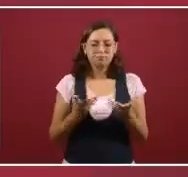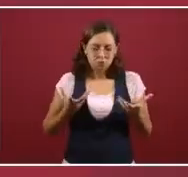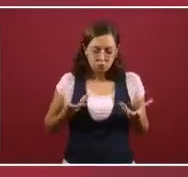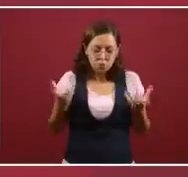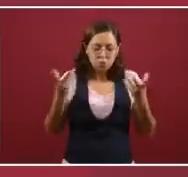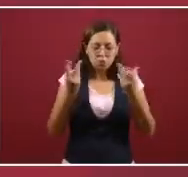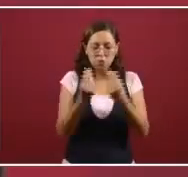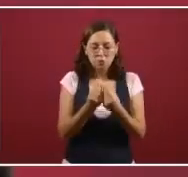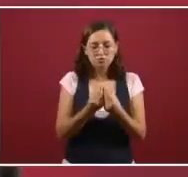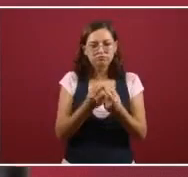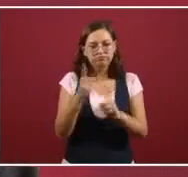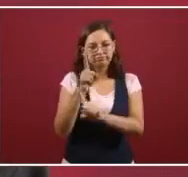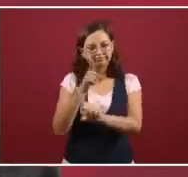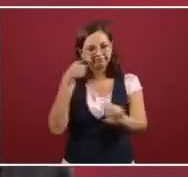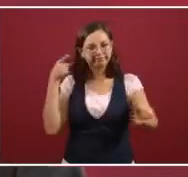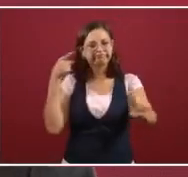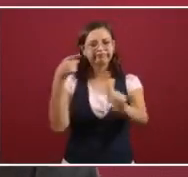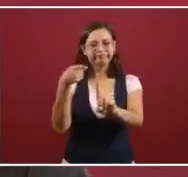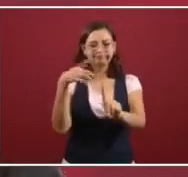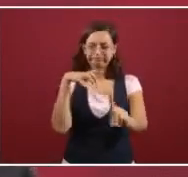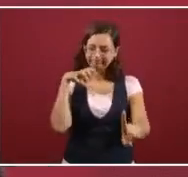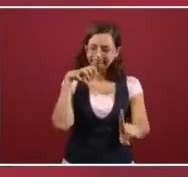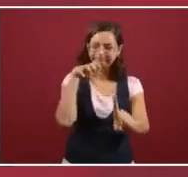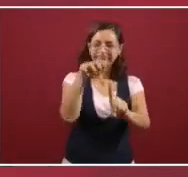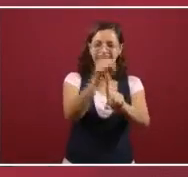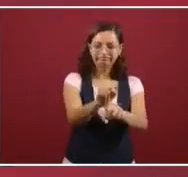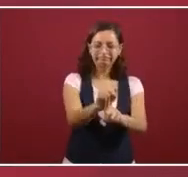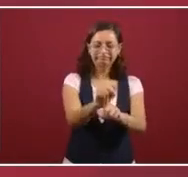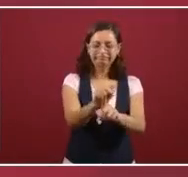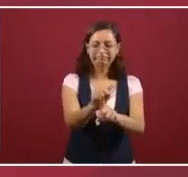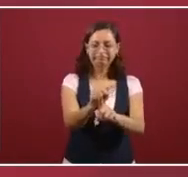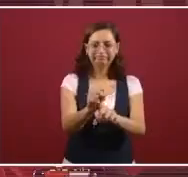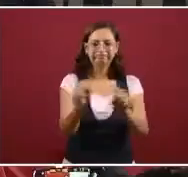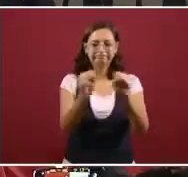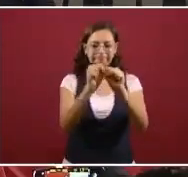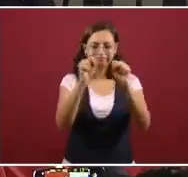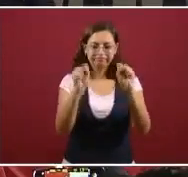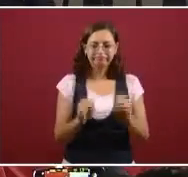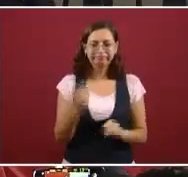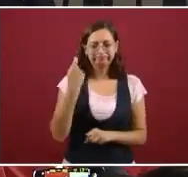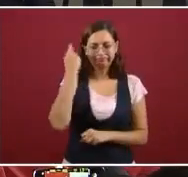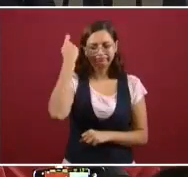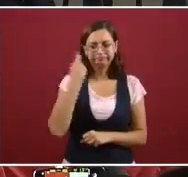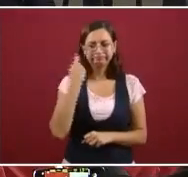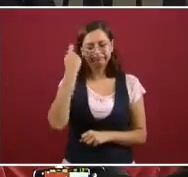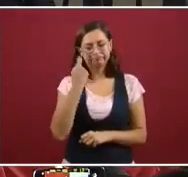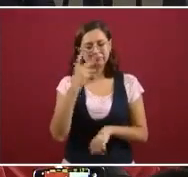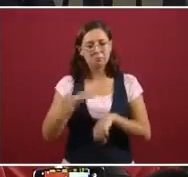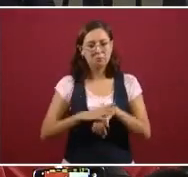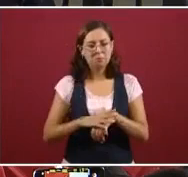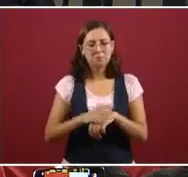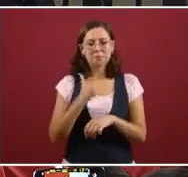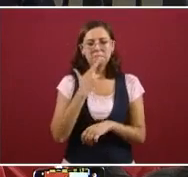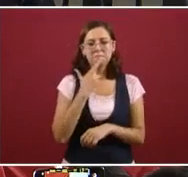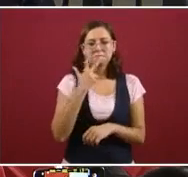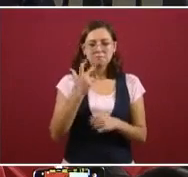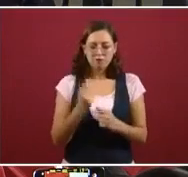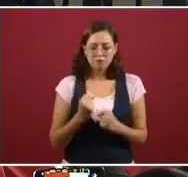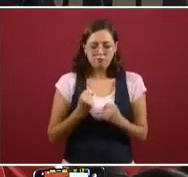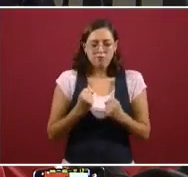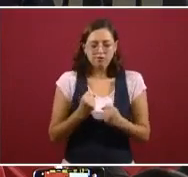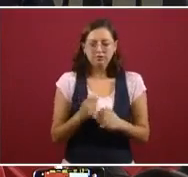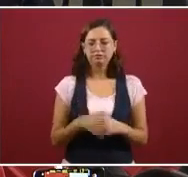juntos y fortalecer este sistema de pensiones. Vamos